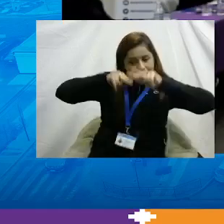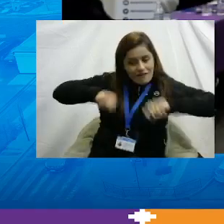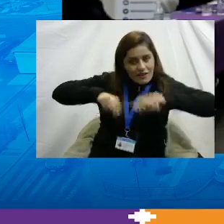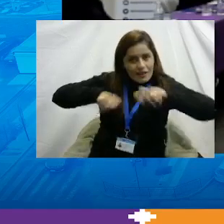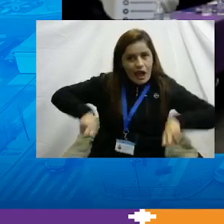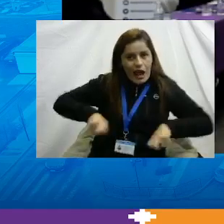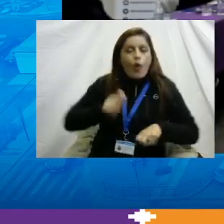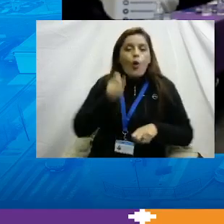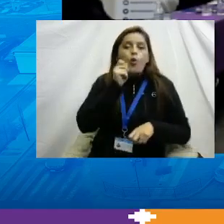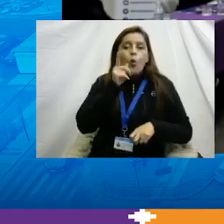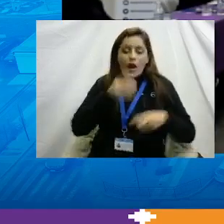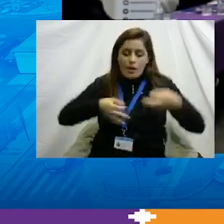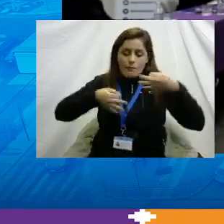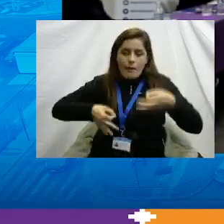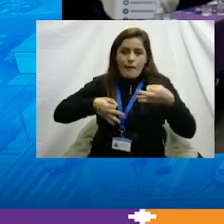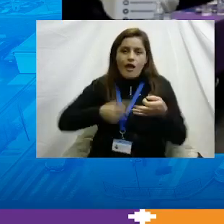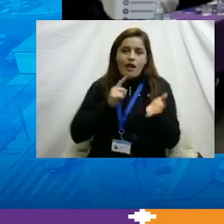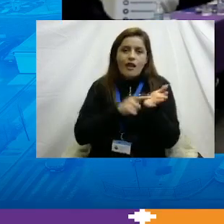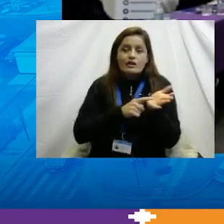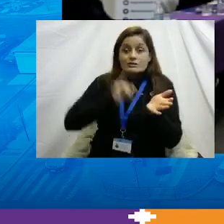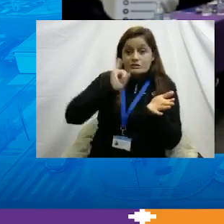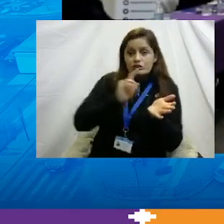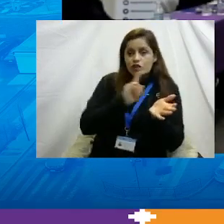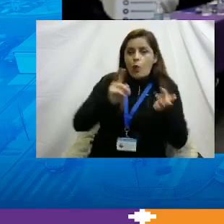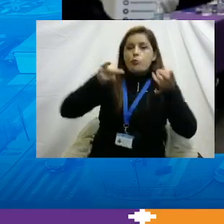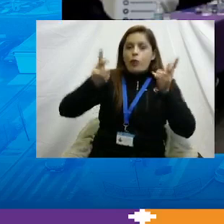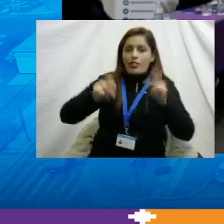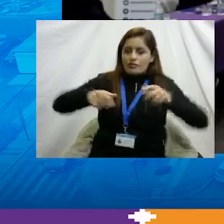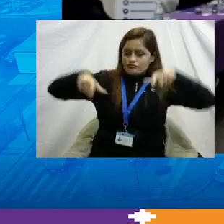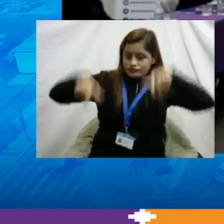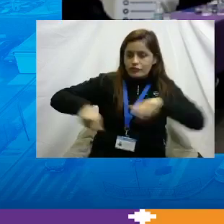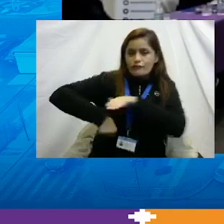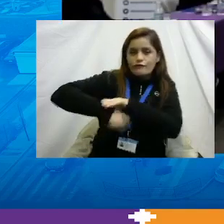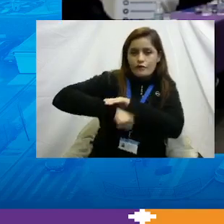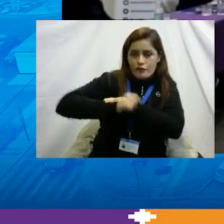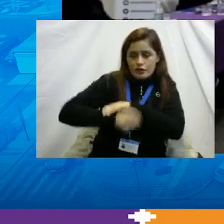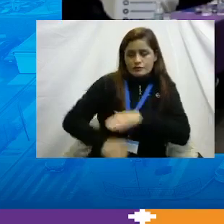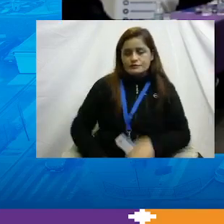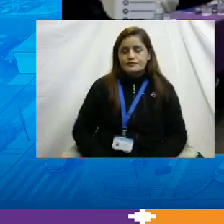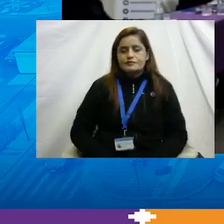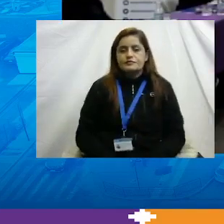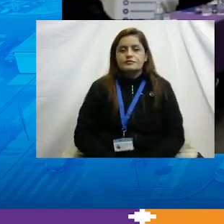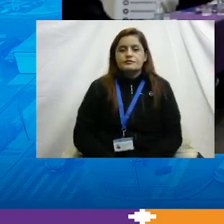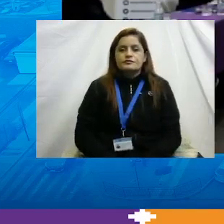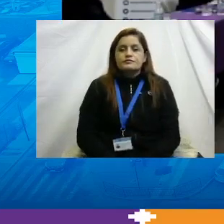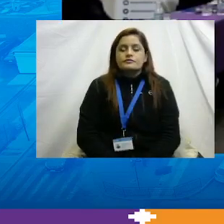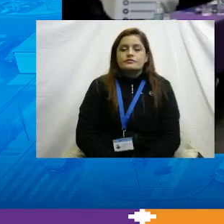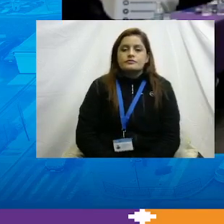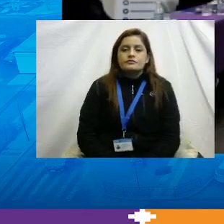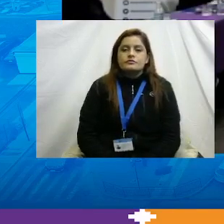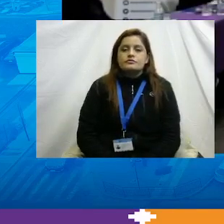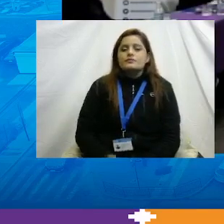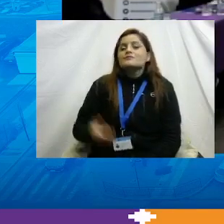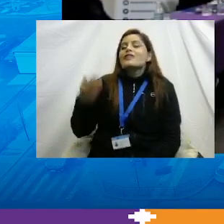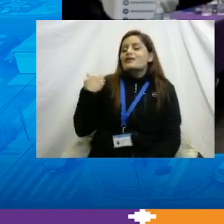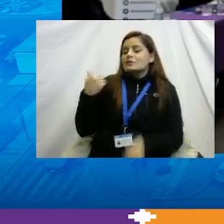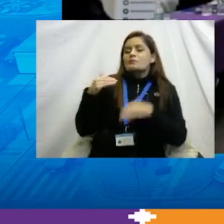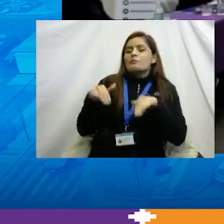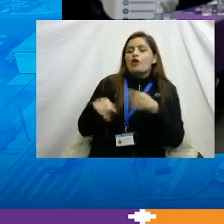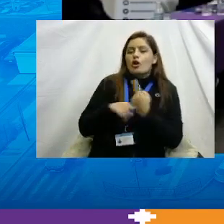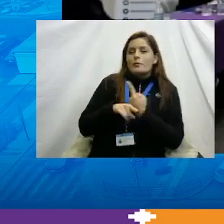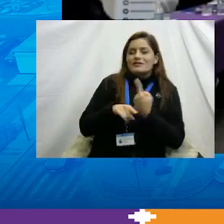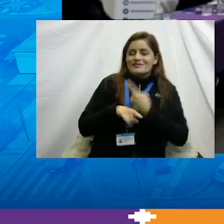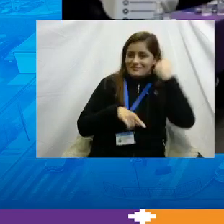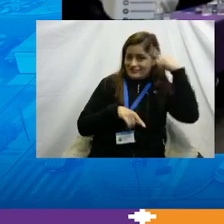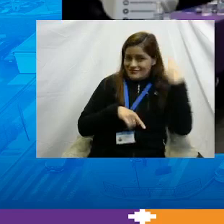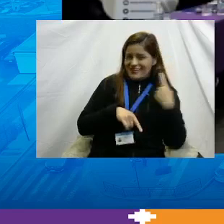Súper. Sí, gracias, concejal. Usted tocó el tema y creo que también lo había dicho en otro consejo sobre el terreno que está